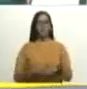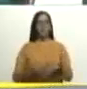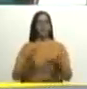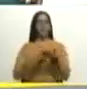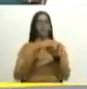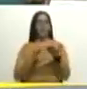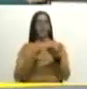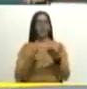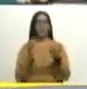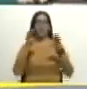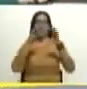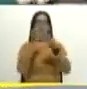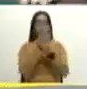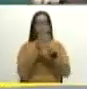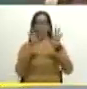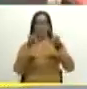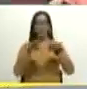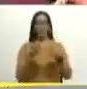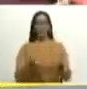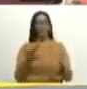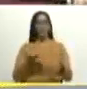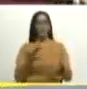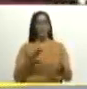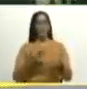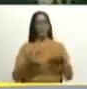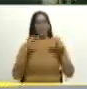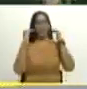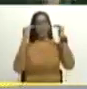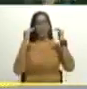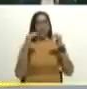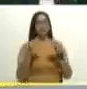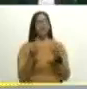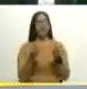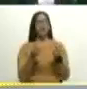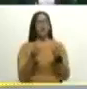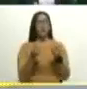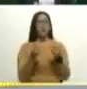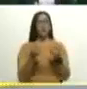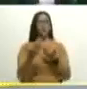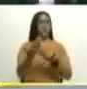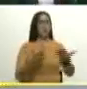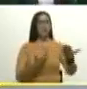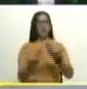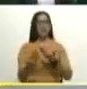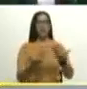firmamos documentos importantes para elevar el comercio bilateral